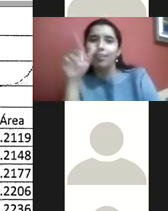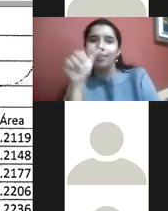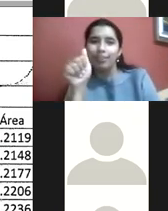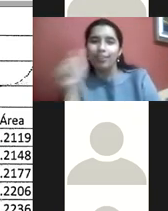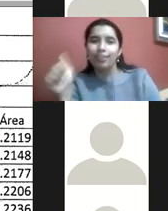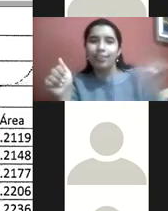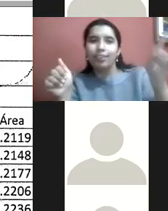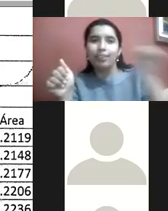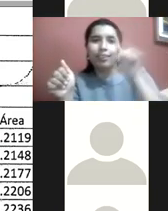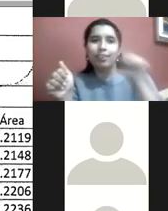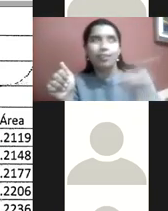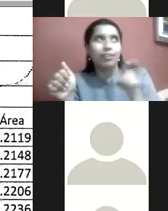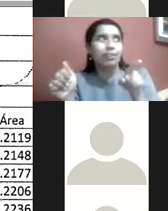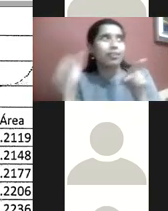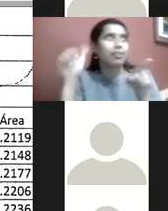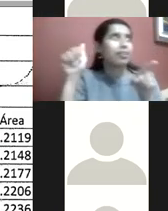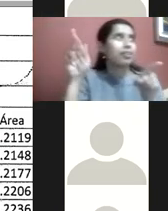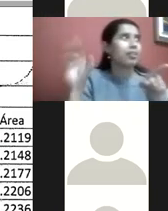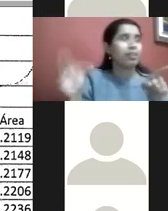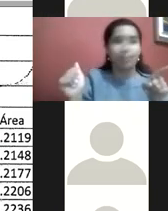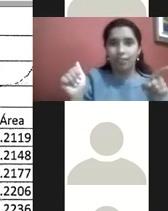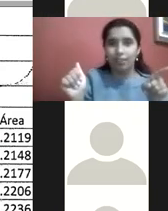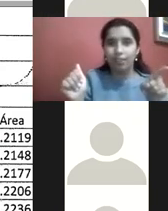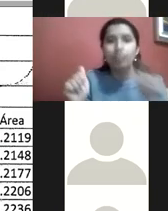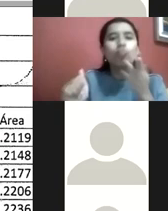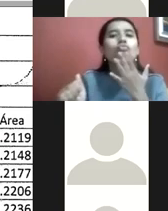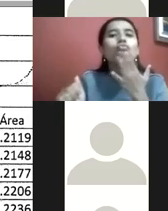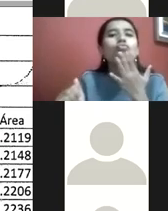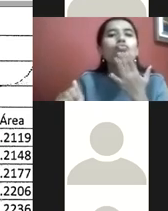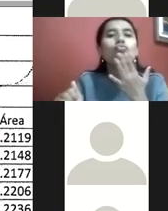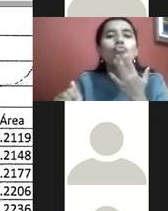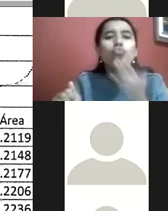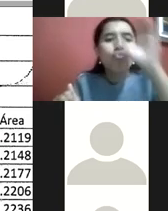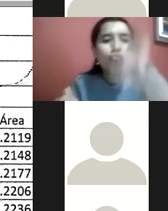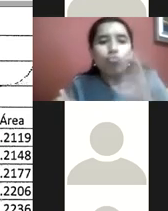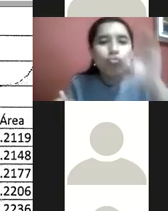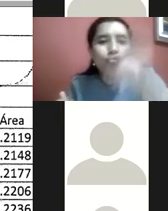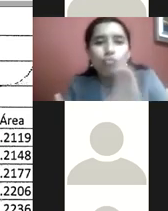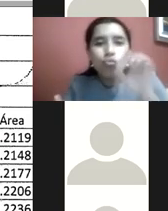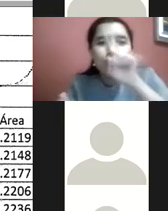nosotros ya hemos estado teniendo los valores de Z y con eso buscamos el de área que está a la par.